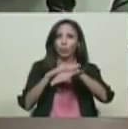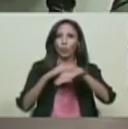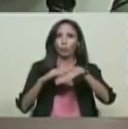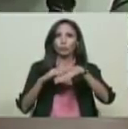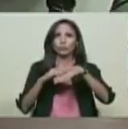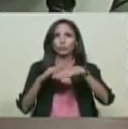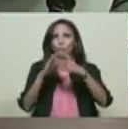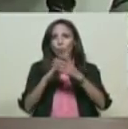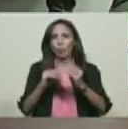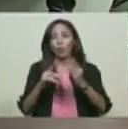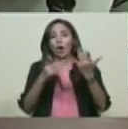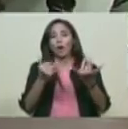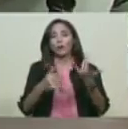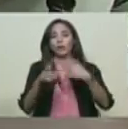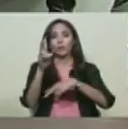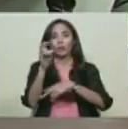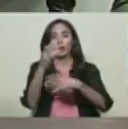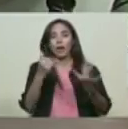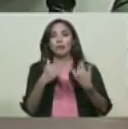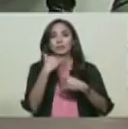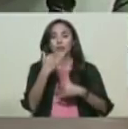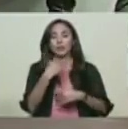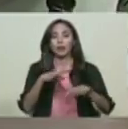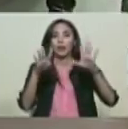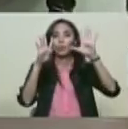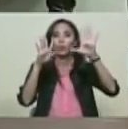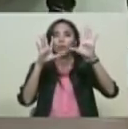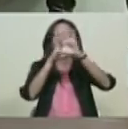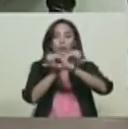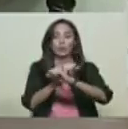viernes en la noche ya, van a ser las 9 de la noche.